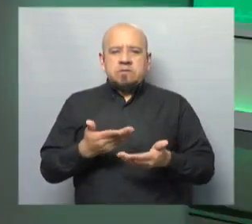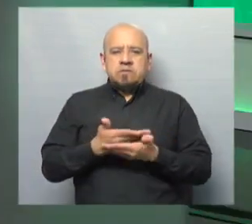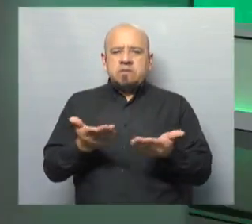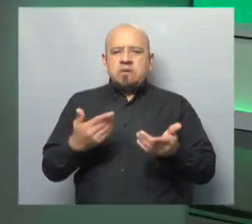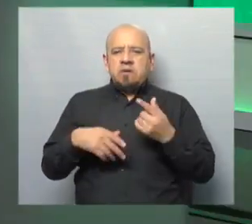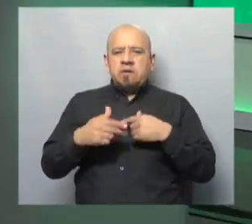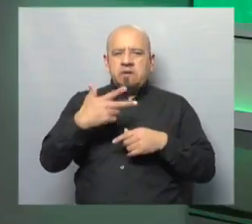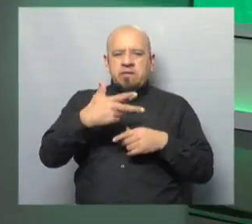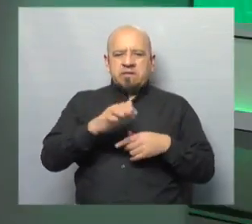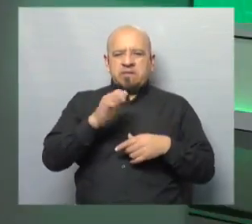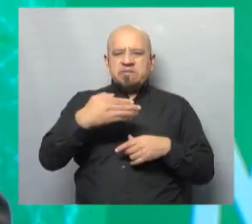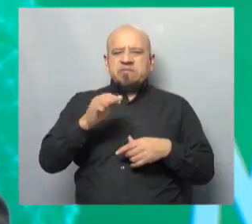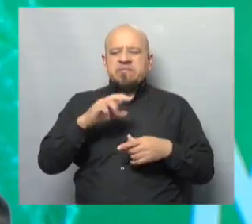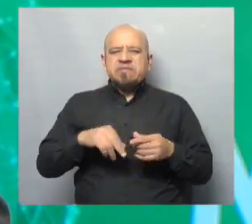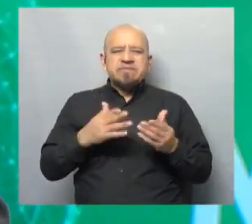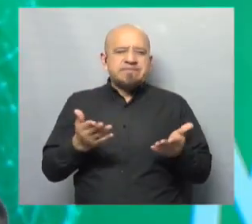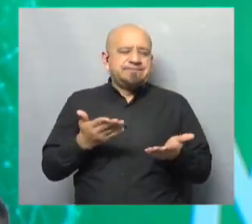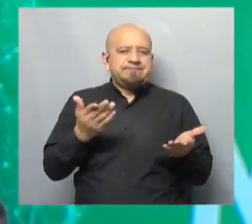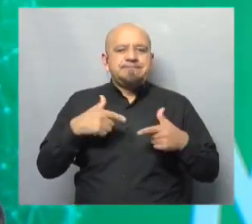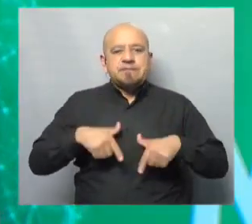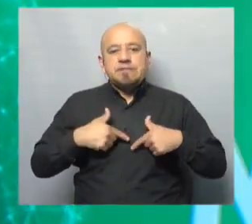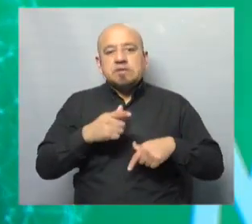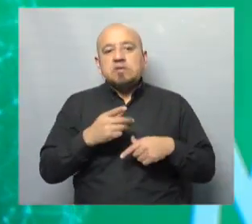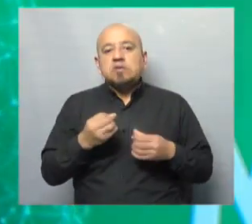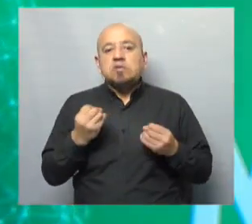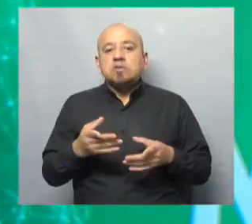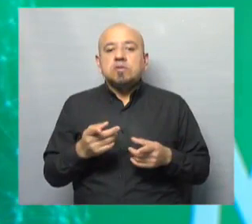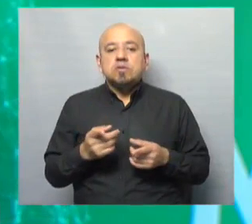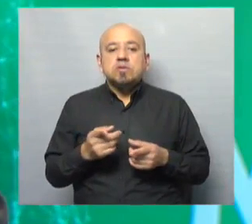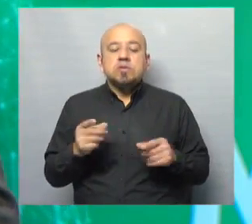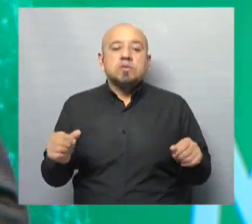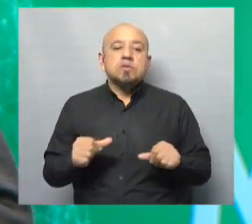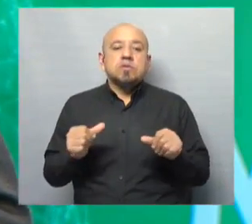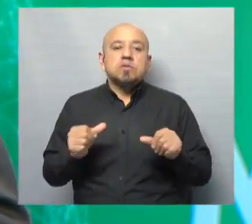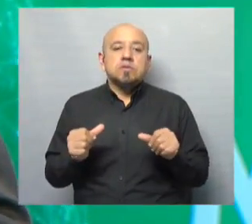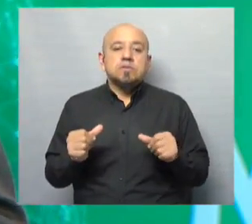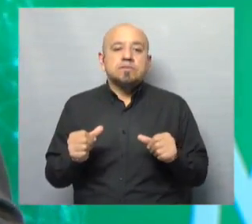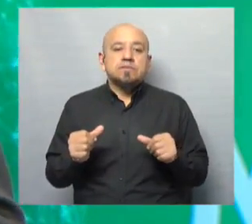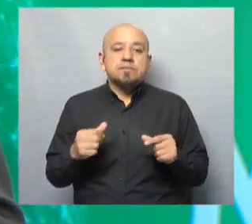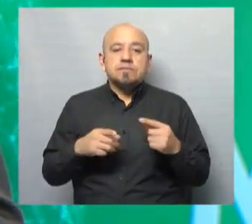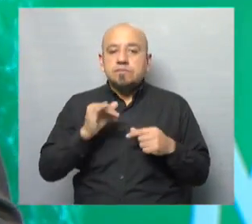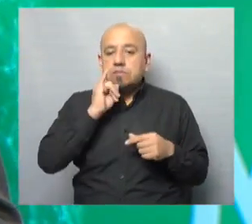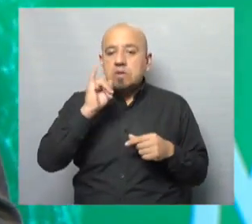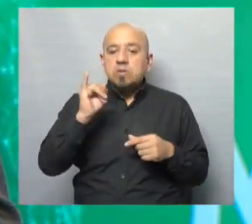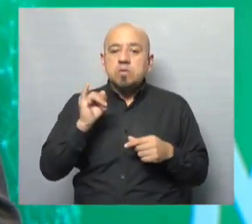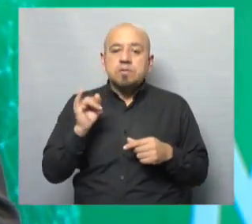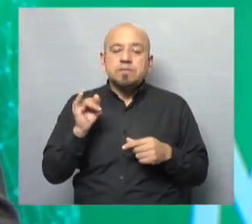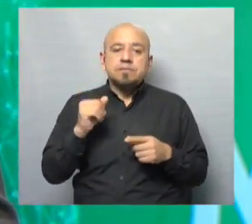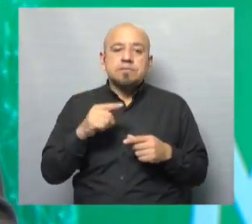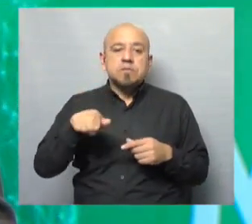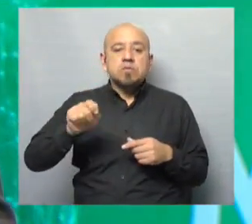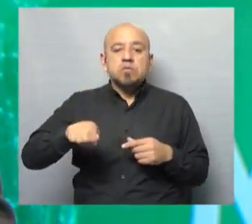mano de herber que no es creíble porque hace se realiza una denuncia a nivel